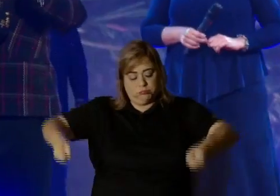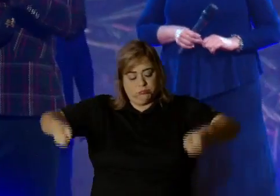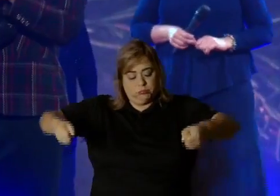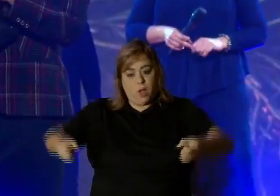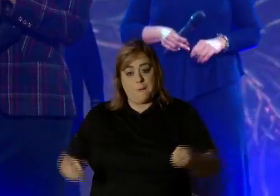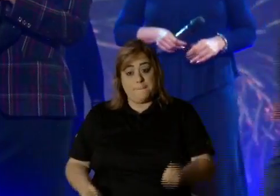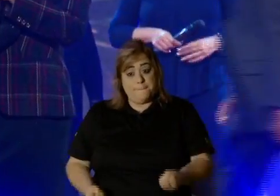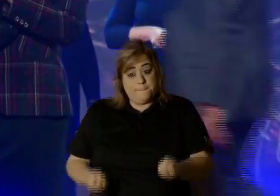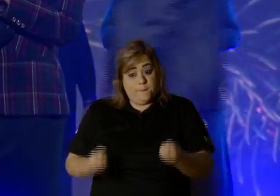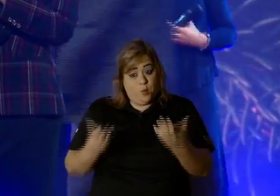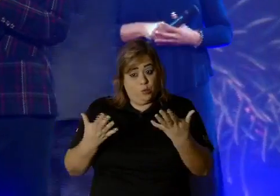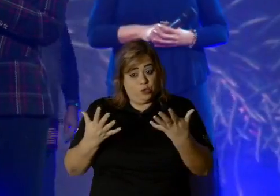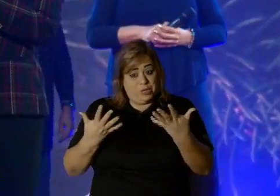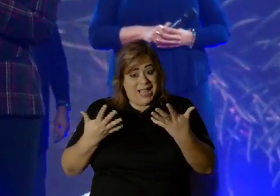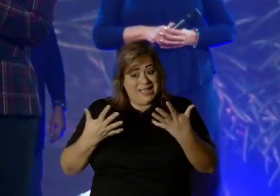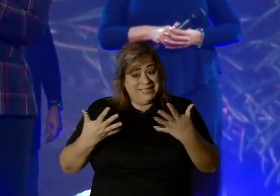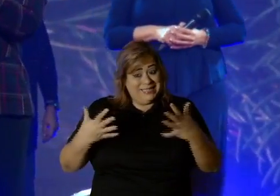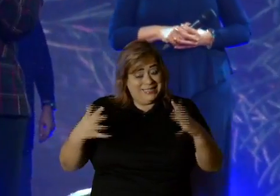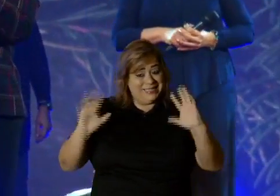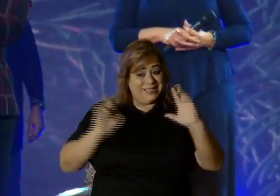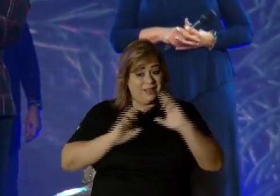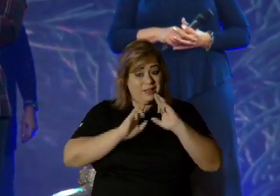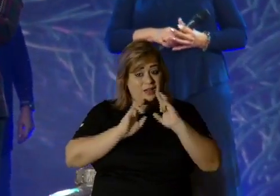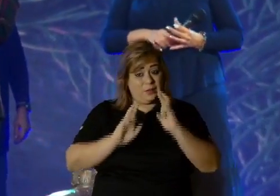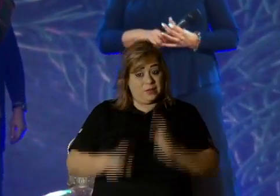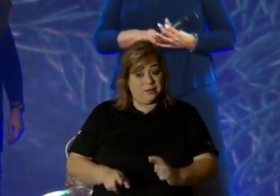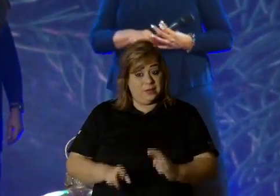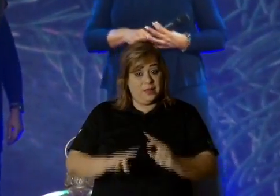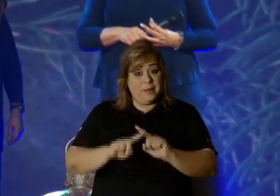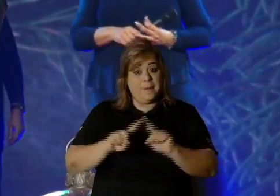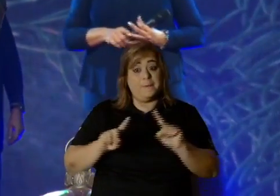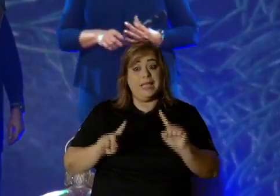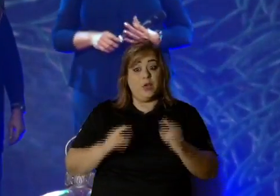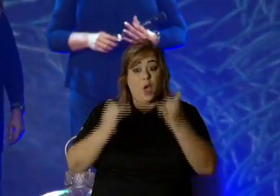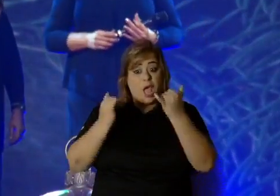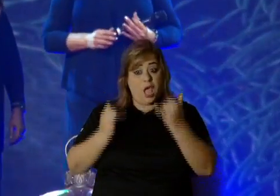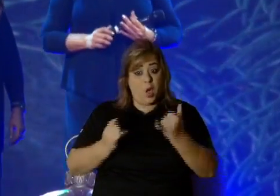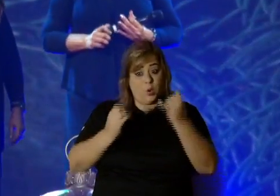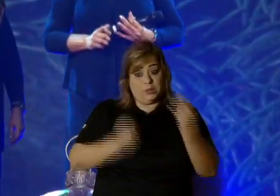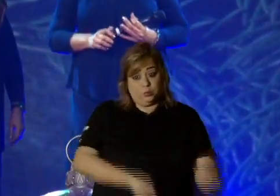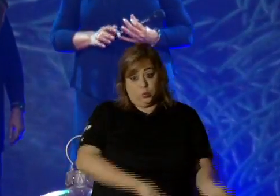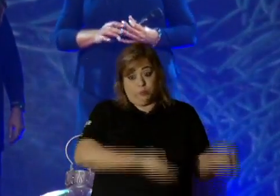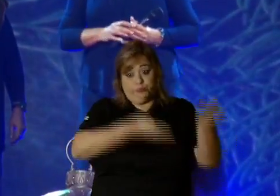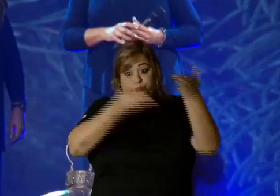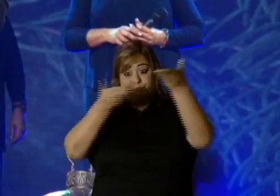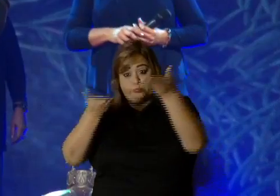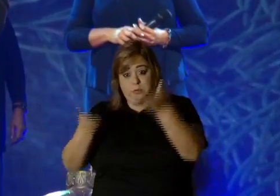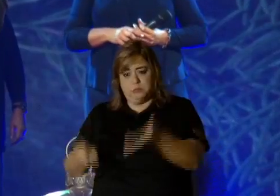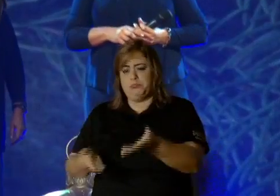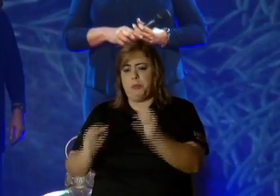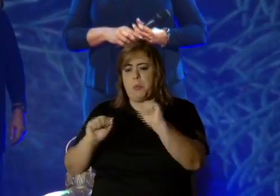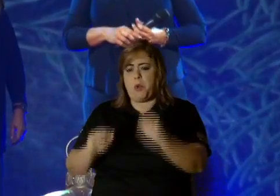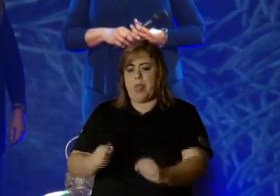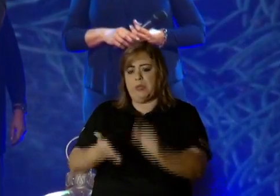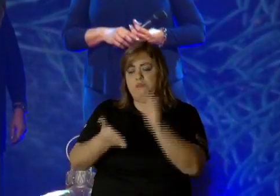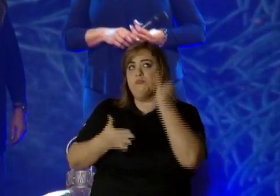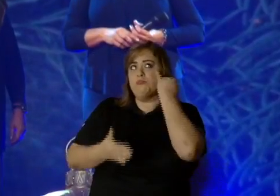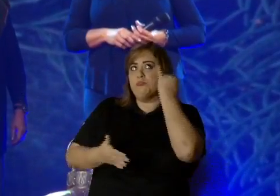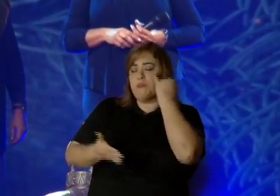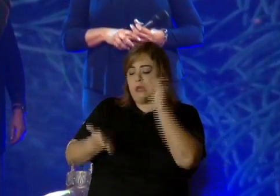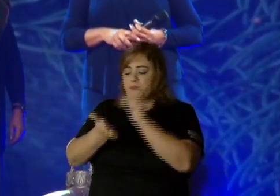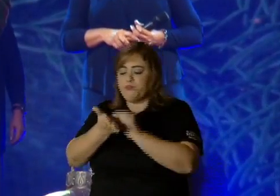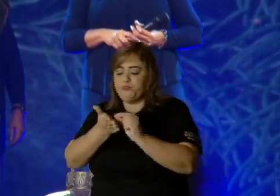ya fueron contestadas. Pero si todavía tú no has puesto la tuya y no te da tiempo a llegar, escríbela, aunque luego la pongas